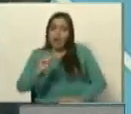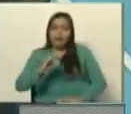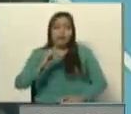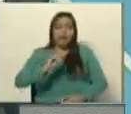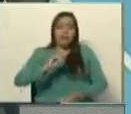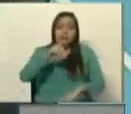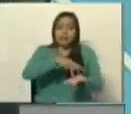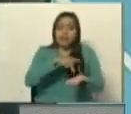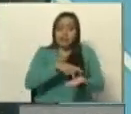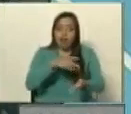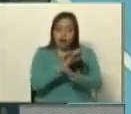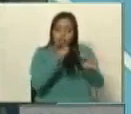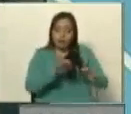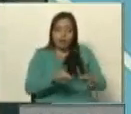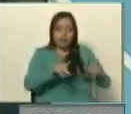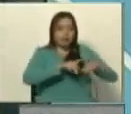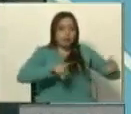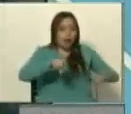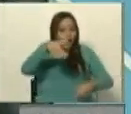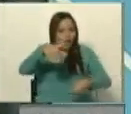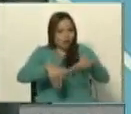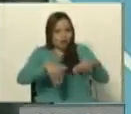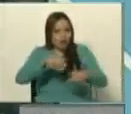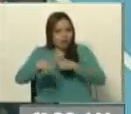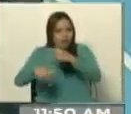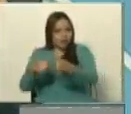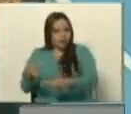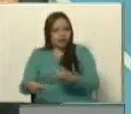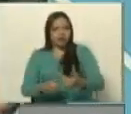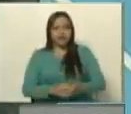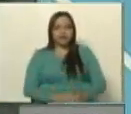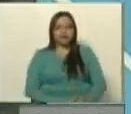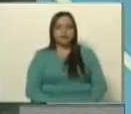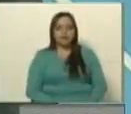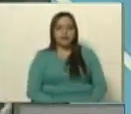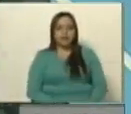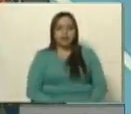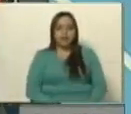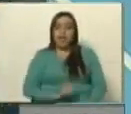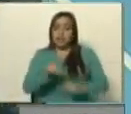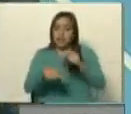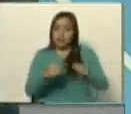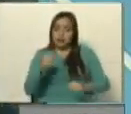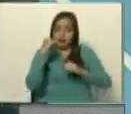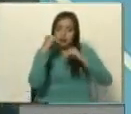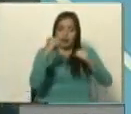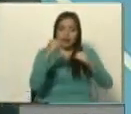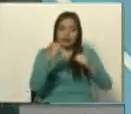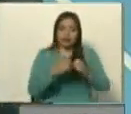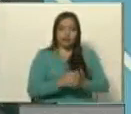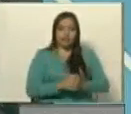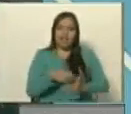participando democráticamente en ejercicio democrático después de haber triunfado. Lo